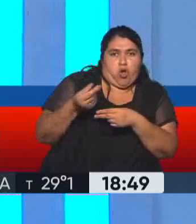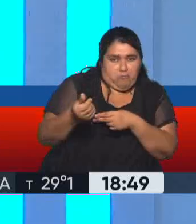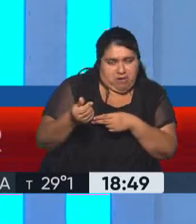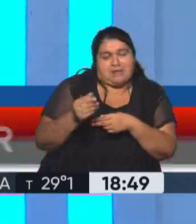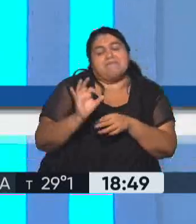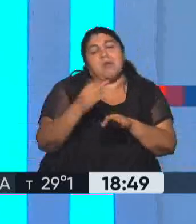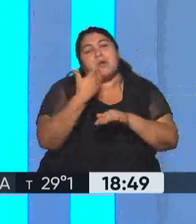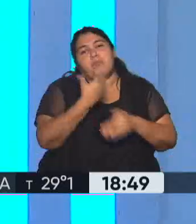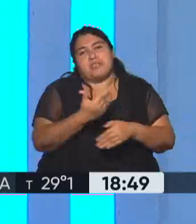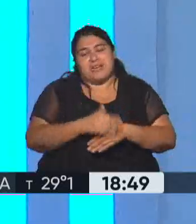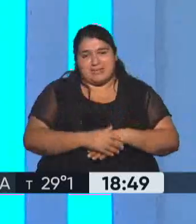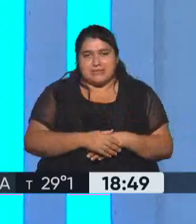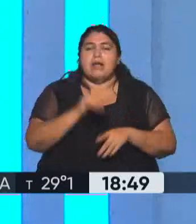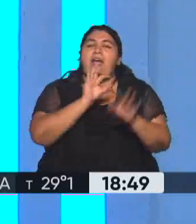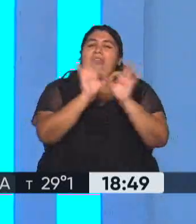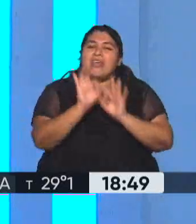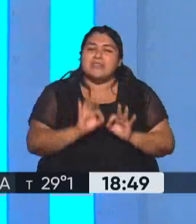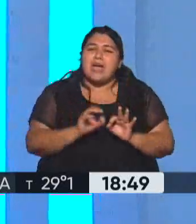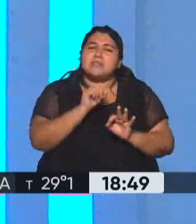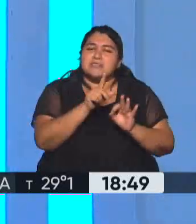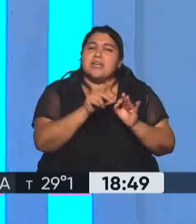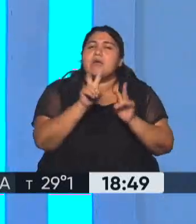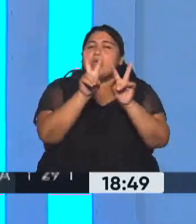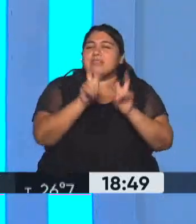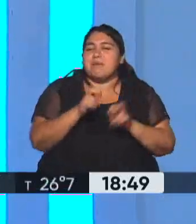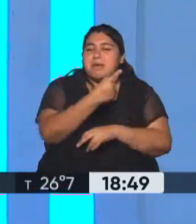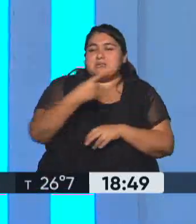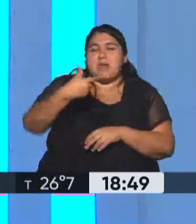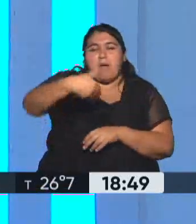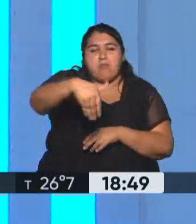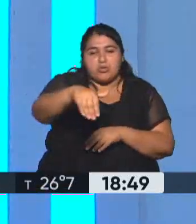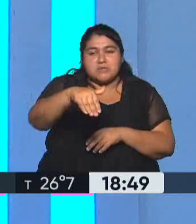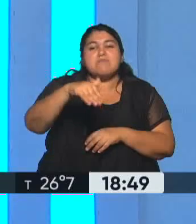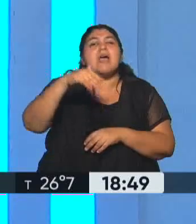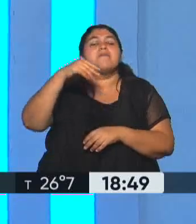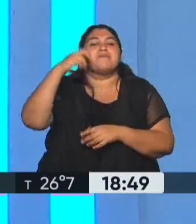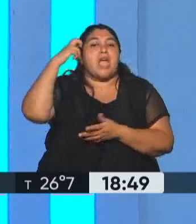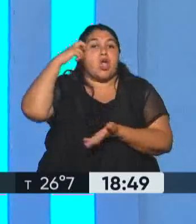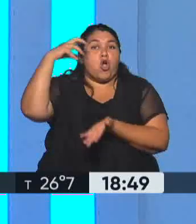Por favor. Así el detalle de lo que se va a estar tratando entonces la semana que viene en el Congreso. El acuerdo con el